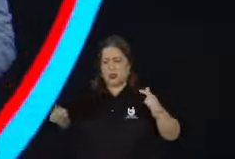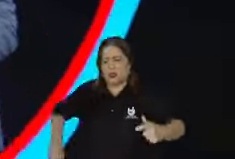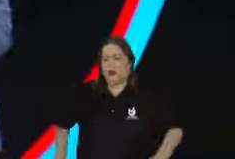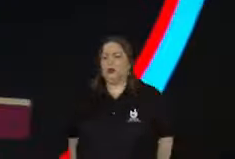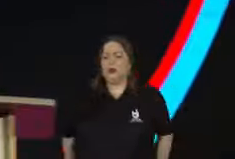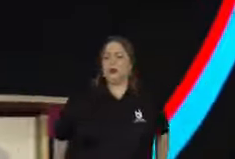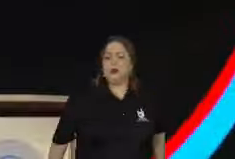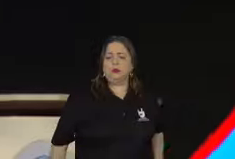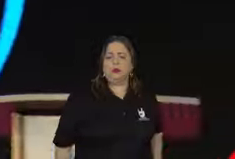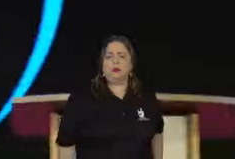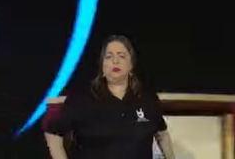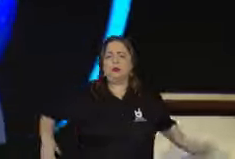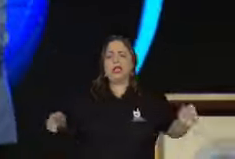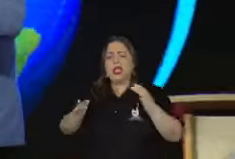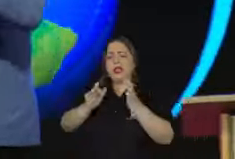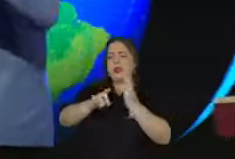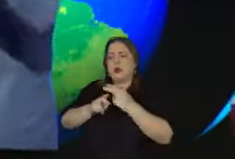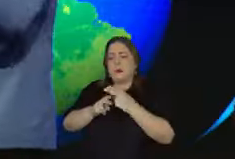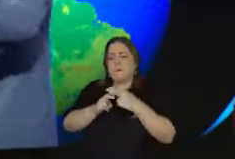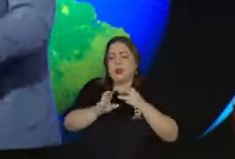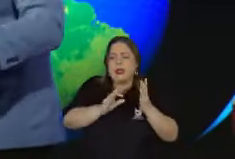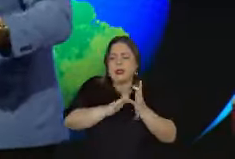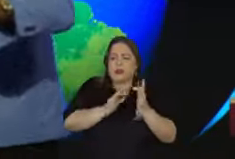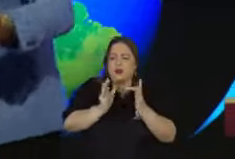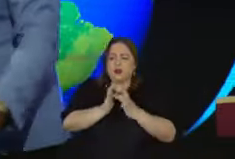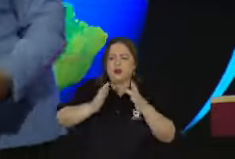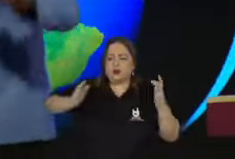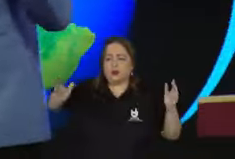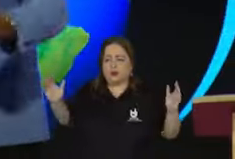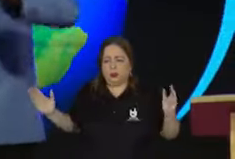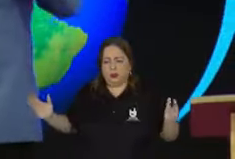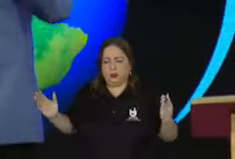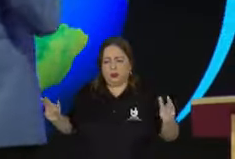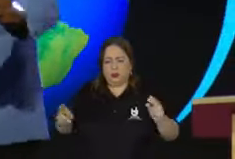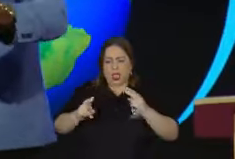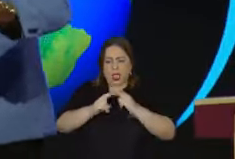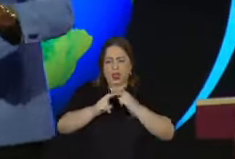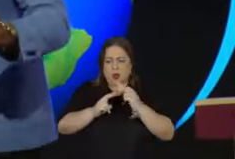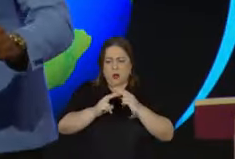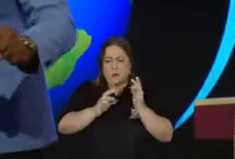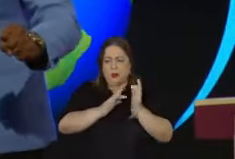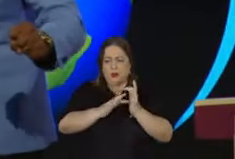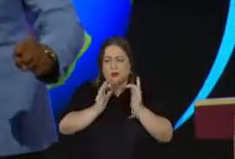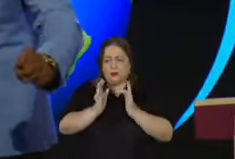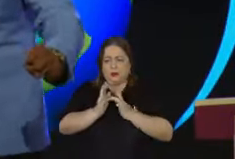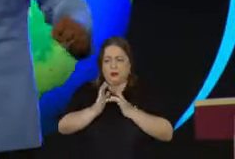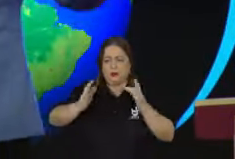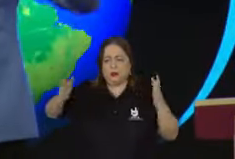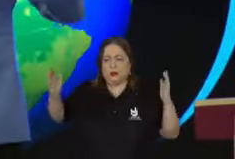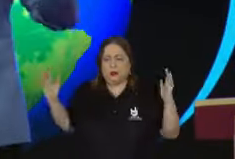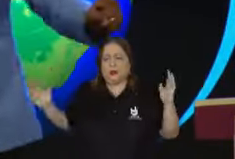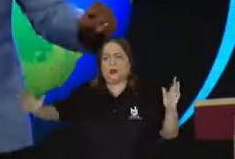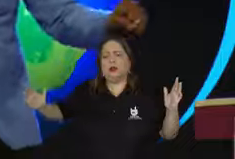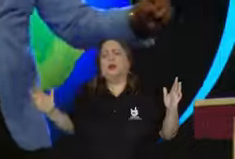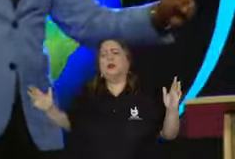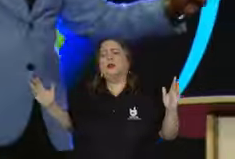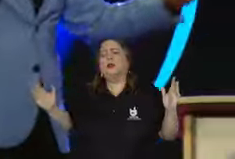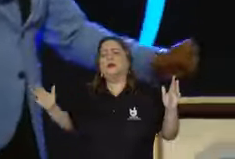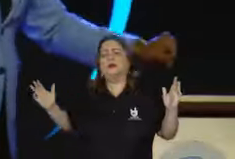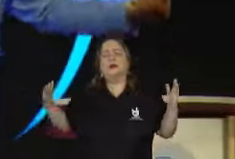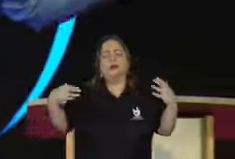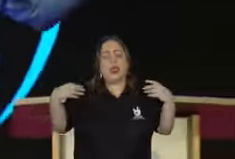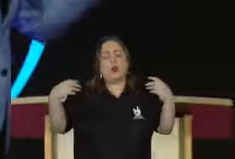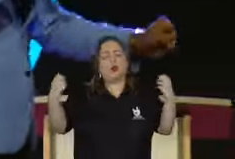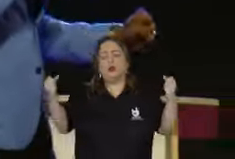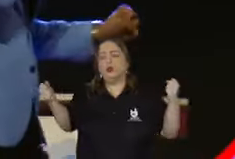el nombre de Jesús, en el nombre de Jesús, en el nombre de Jesús. Diabetes, en el nombre de